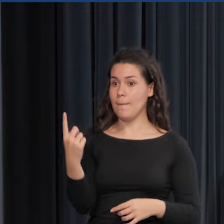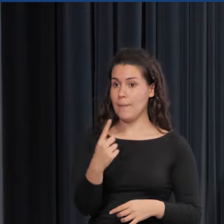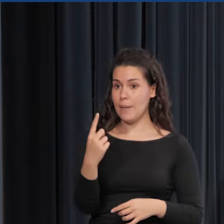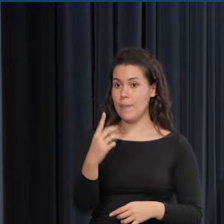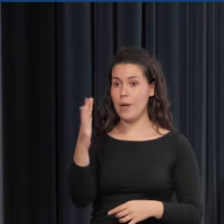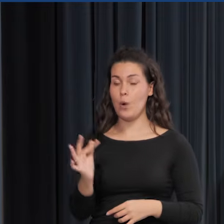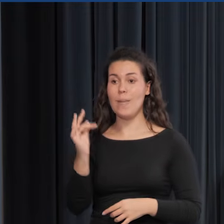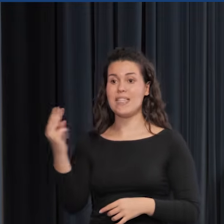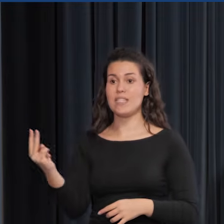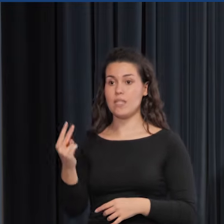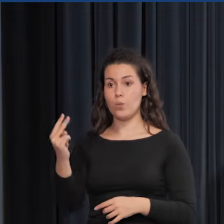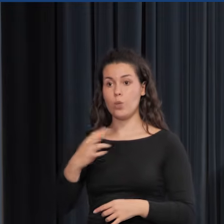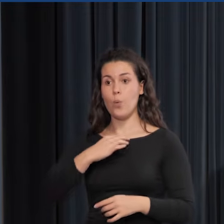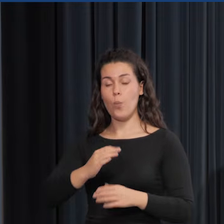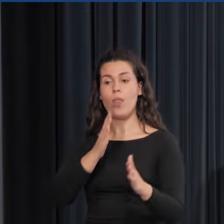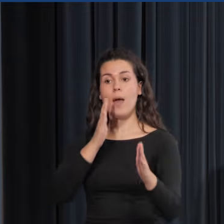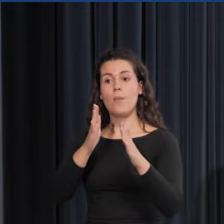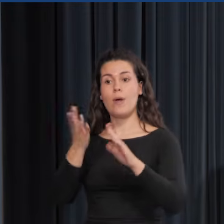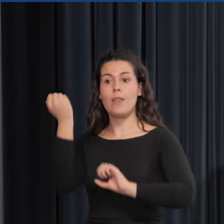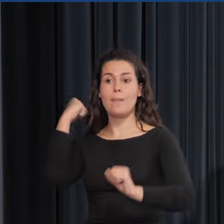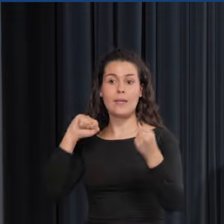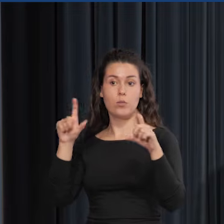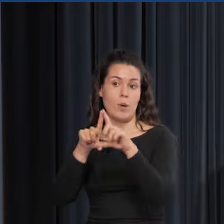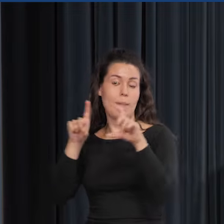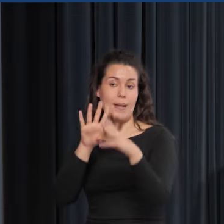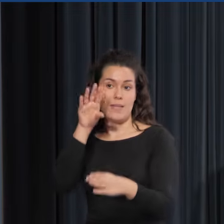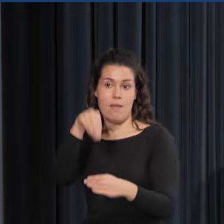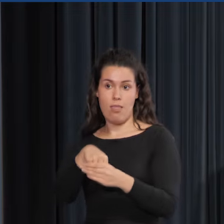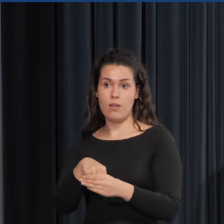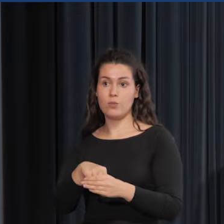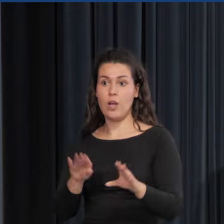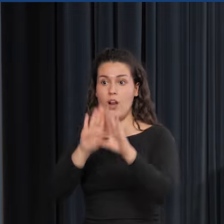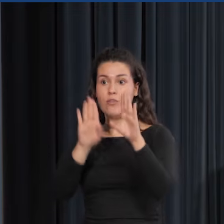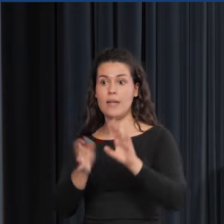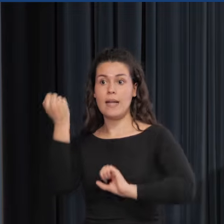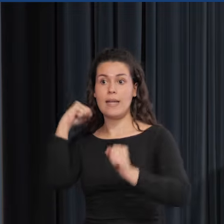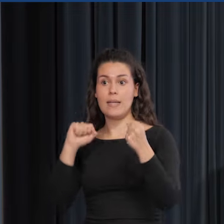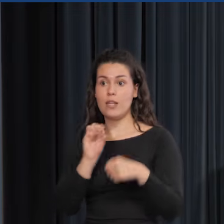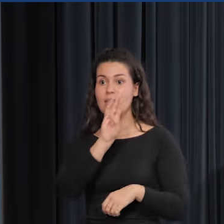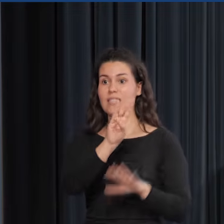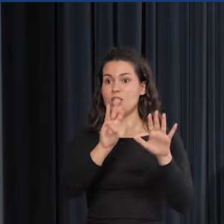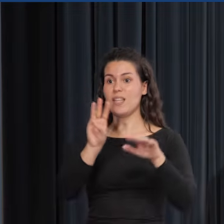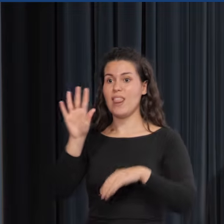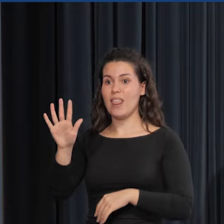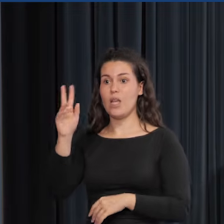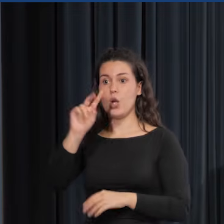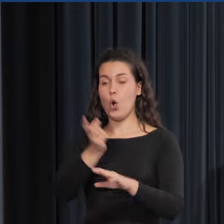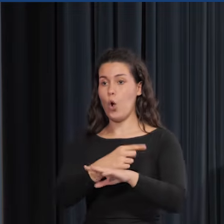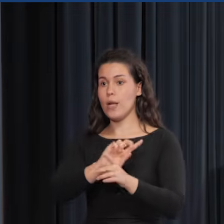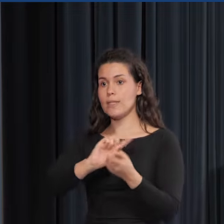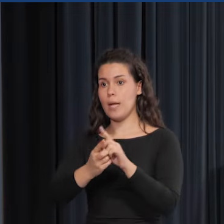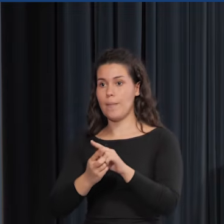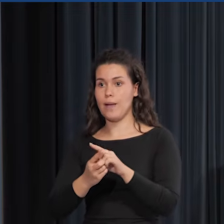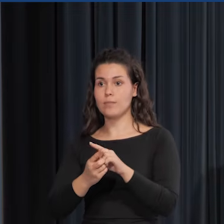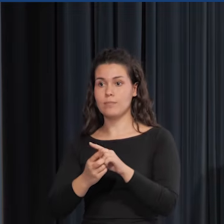curso hagan un periodo de prácticas en empresa. Las prácticas han pasado de ser 385 horas a 500 horas,